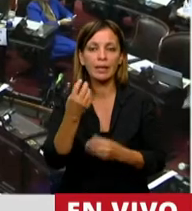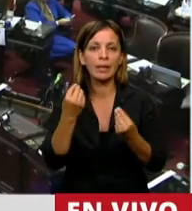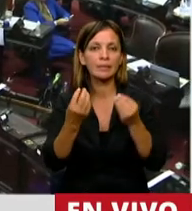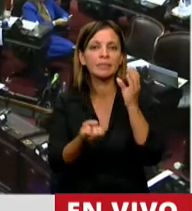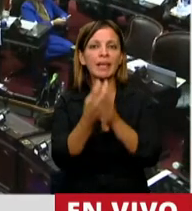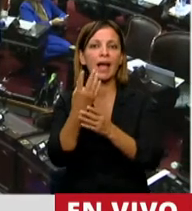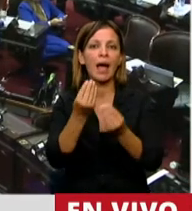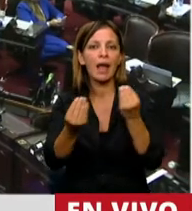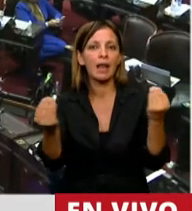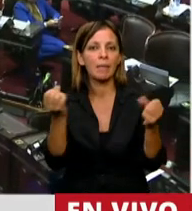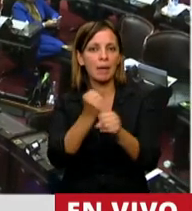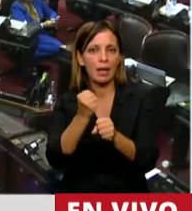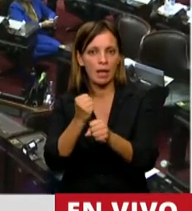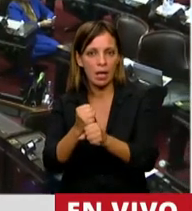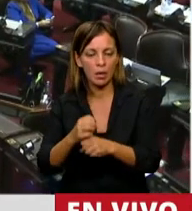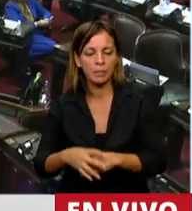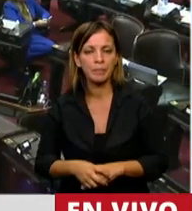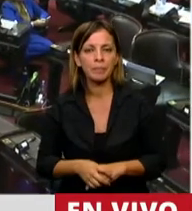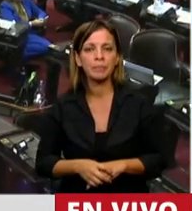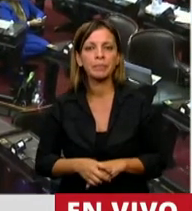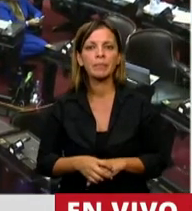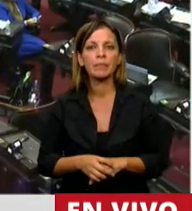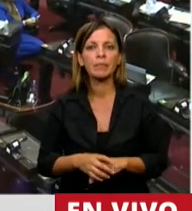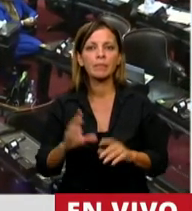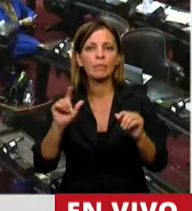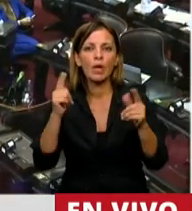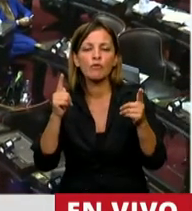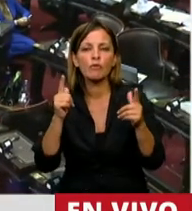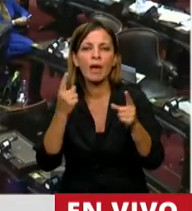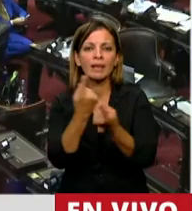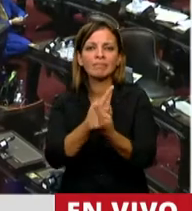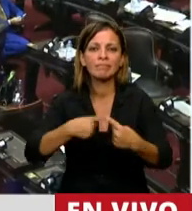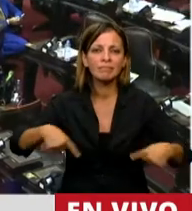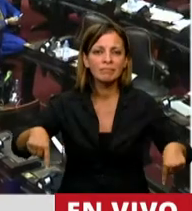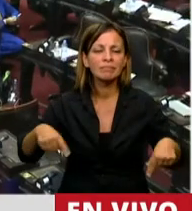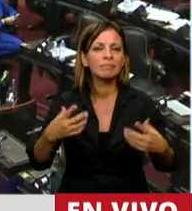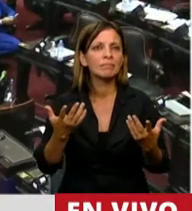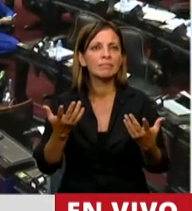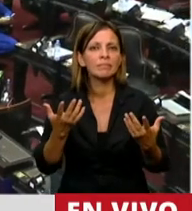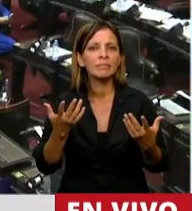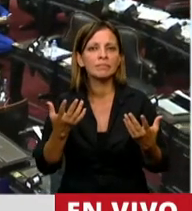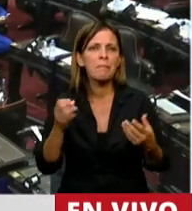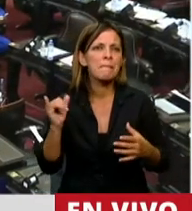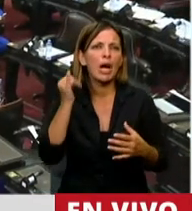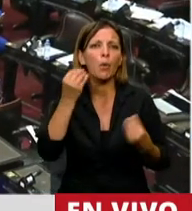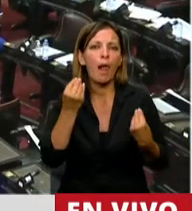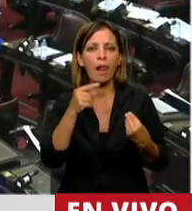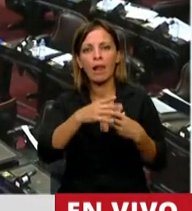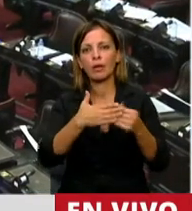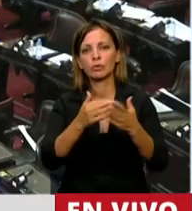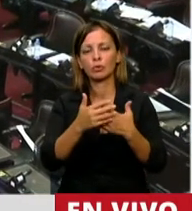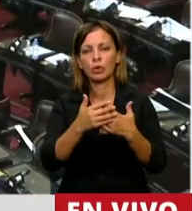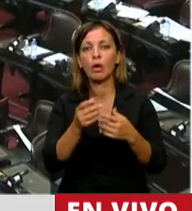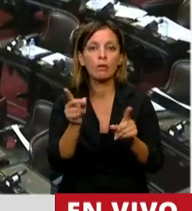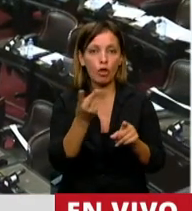como bien se dijo aquí, y no hay elemento más reactivador del empleo como la construcción, la pública